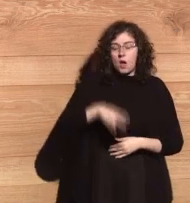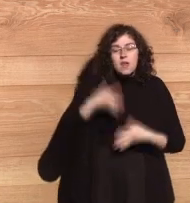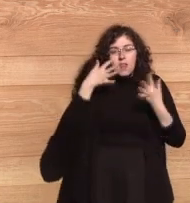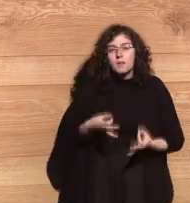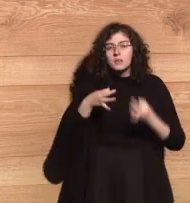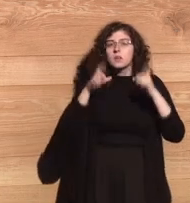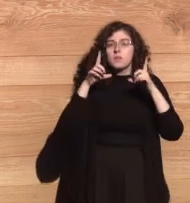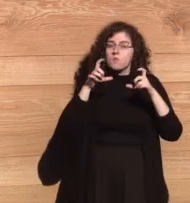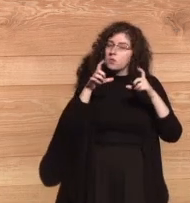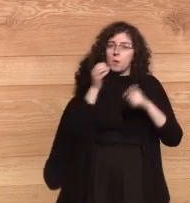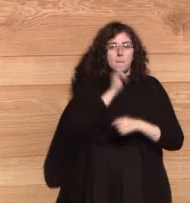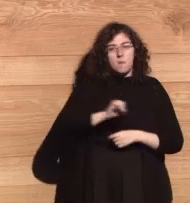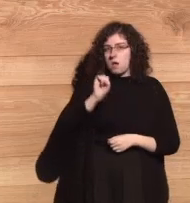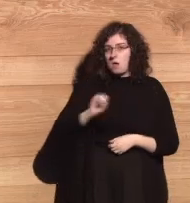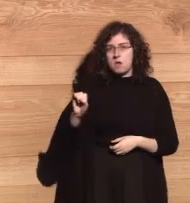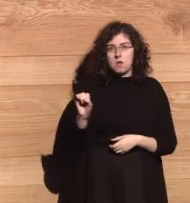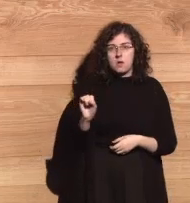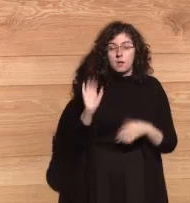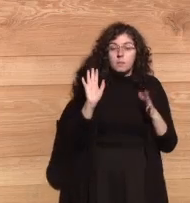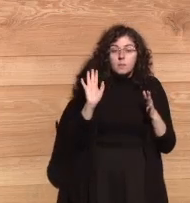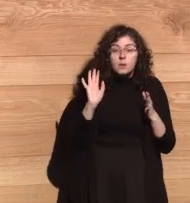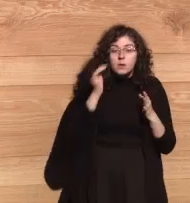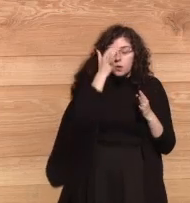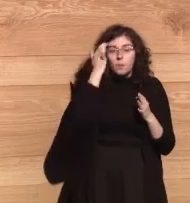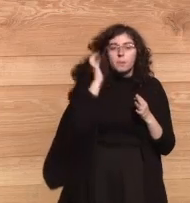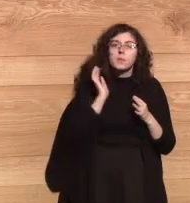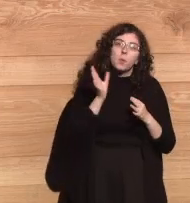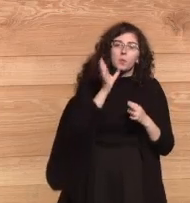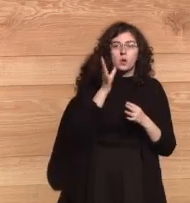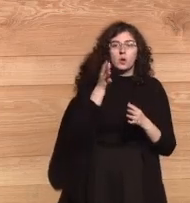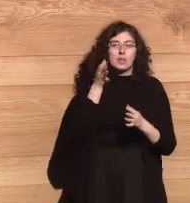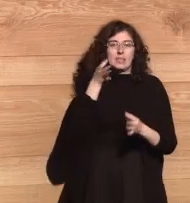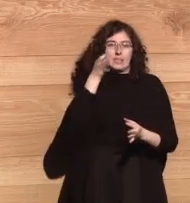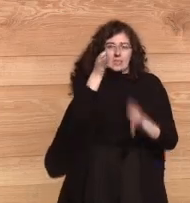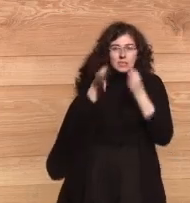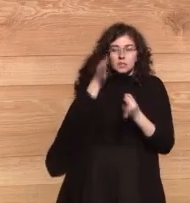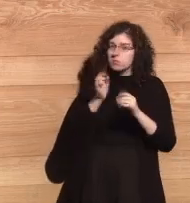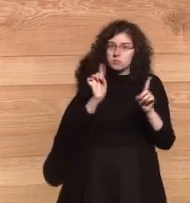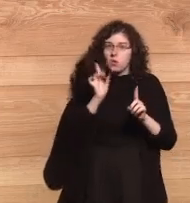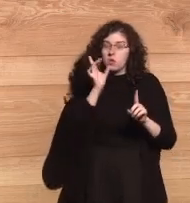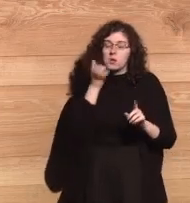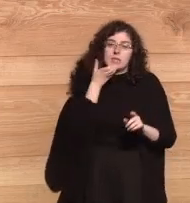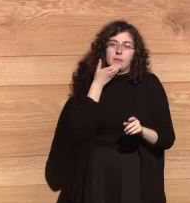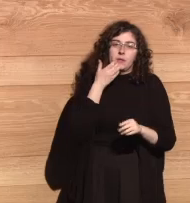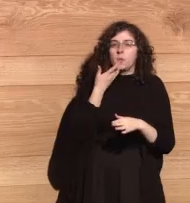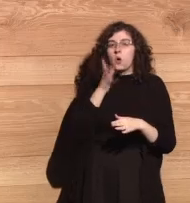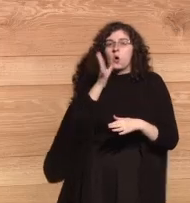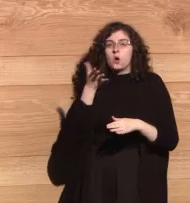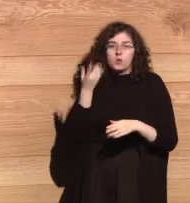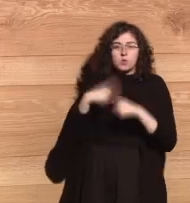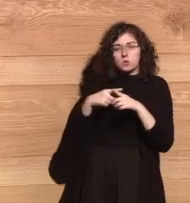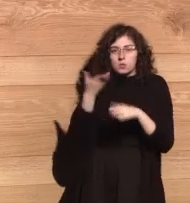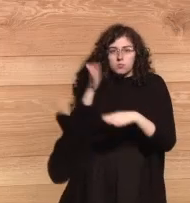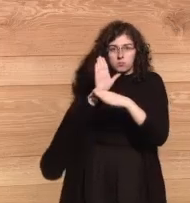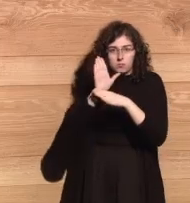fotos maravillosas, pero no tanto por la cuestión técnica, sino por lo que mostraba esa foto. Claro, nosotros estamos